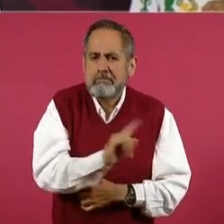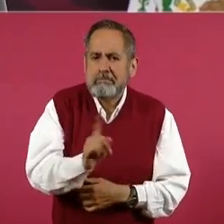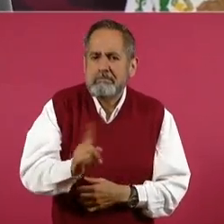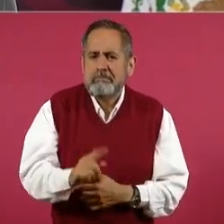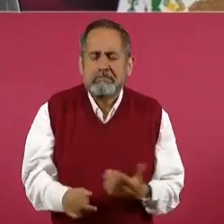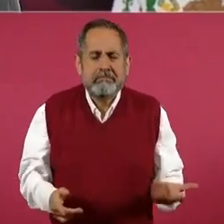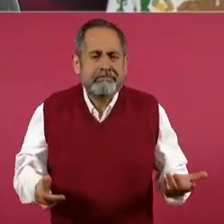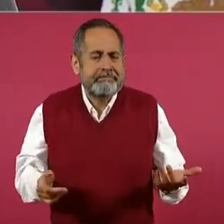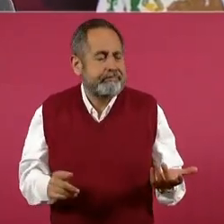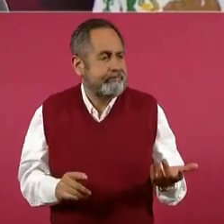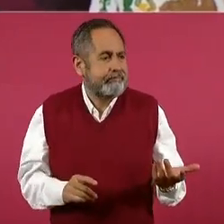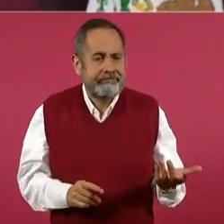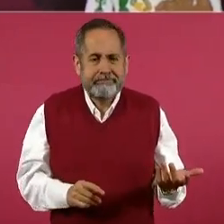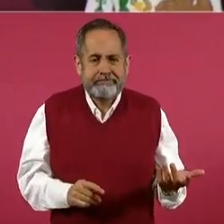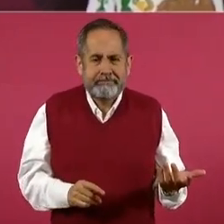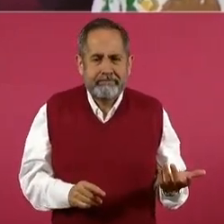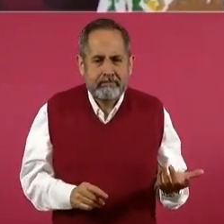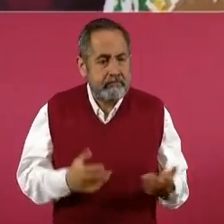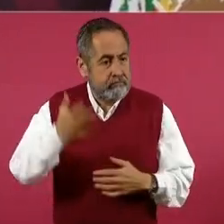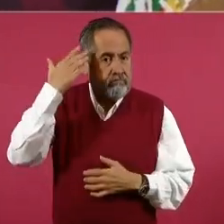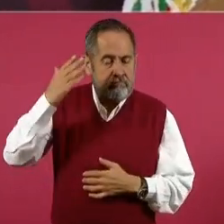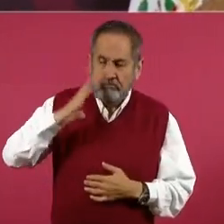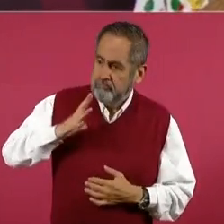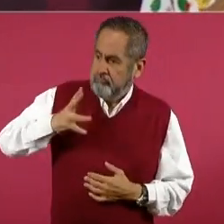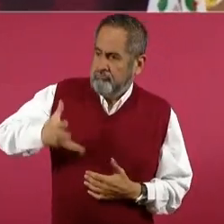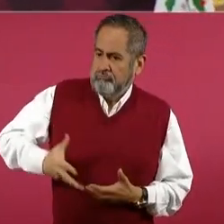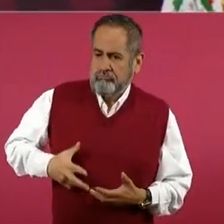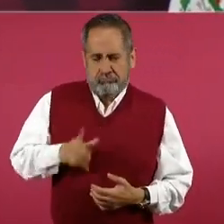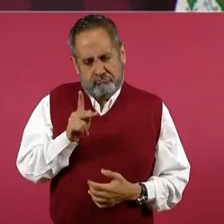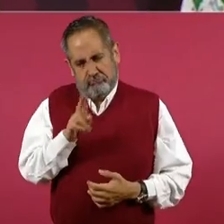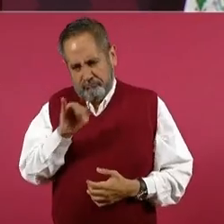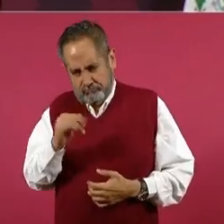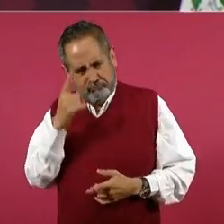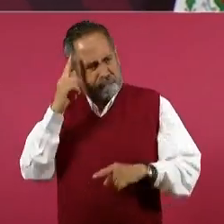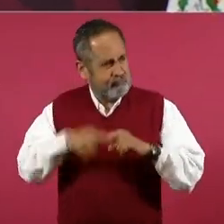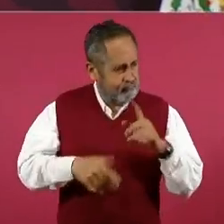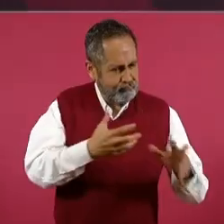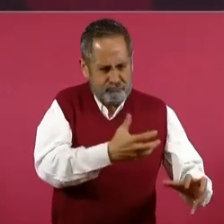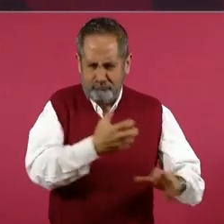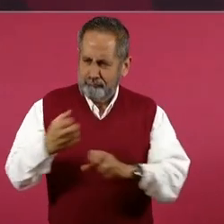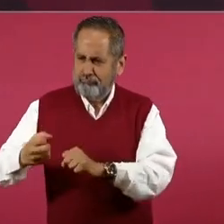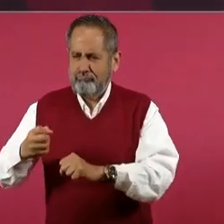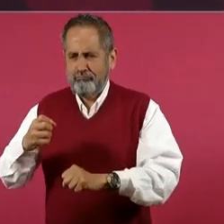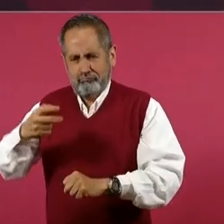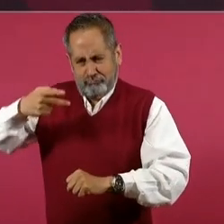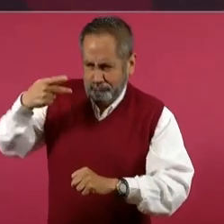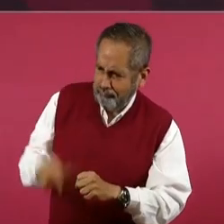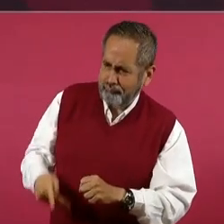que eran un orgullo para ese partido,